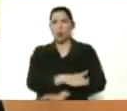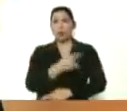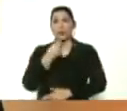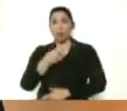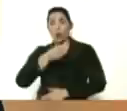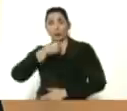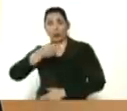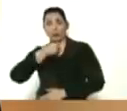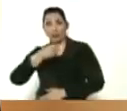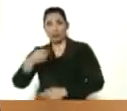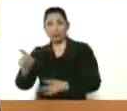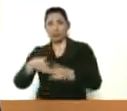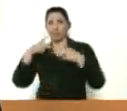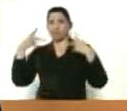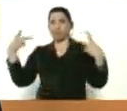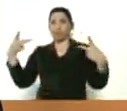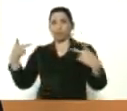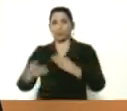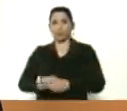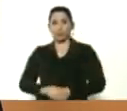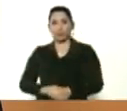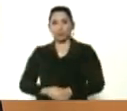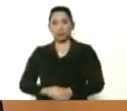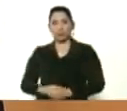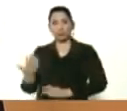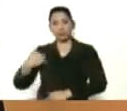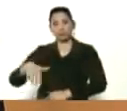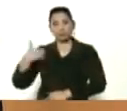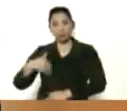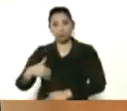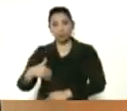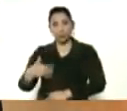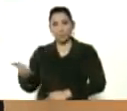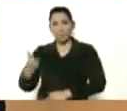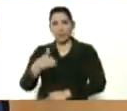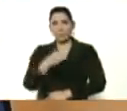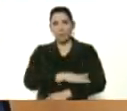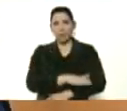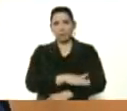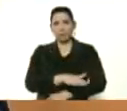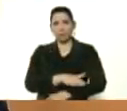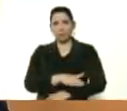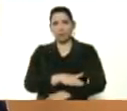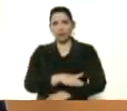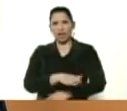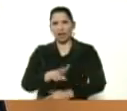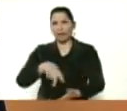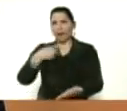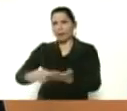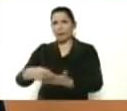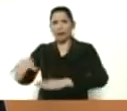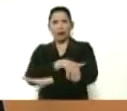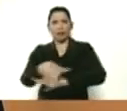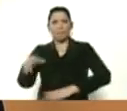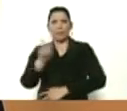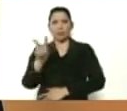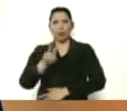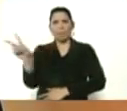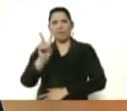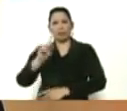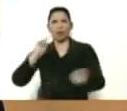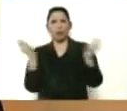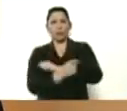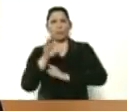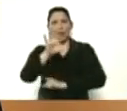a un diario, a un medio argentino, que los muertos por COVID caían en las calles de Venezuela y que Venezuela se iba a convertir